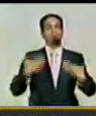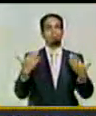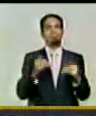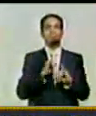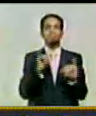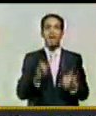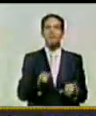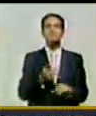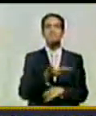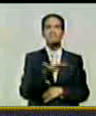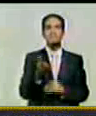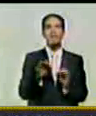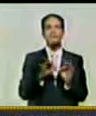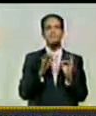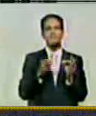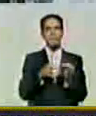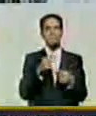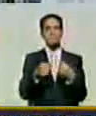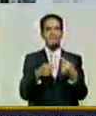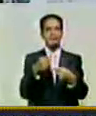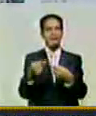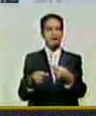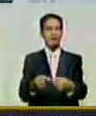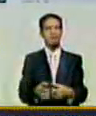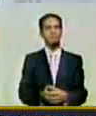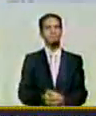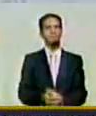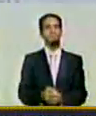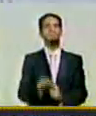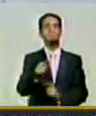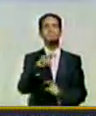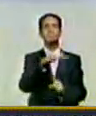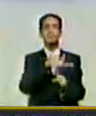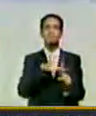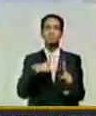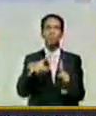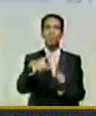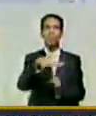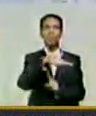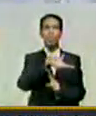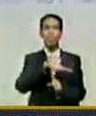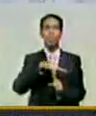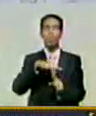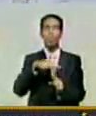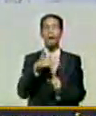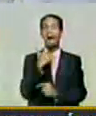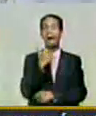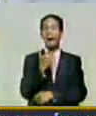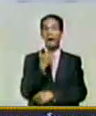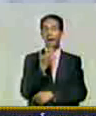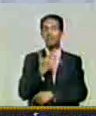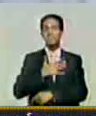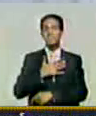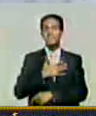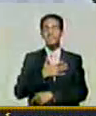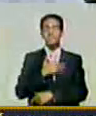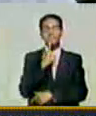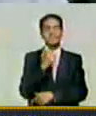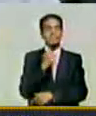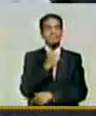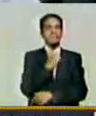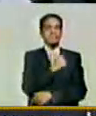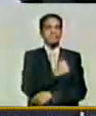sus seres queridos, a su entorno más cercano, y eso es algo para mí conmovedor. O sea,